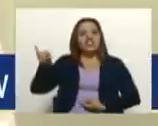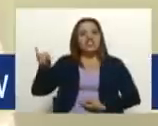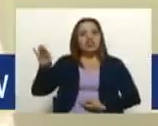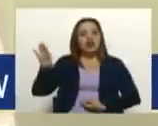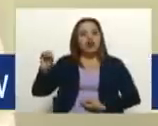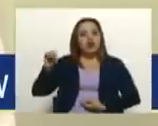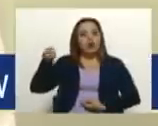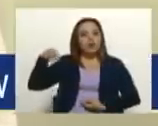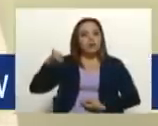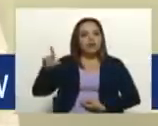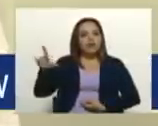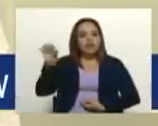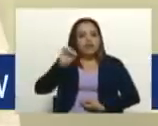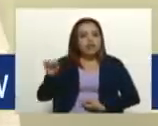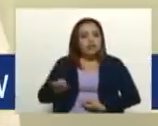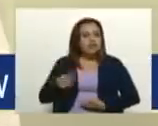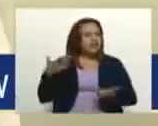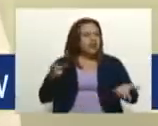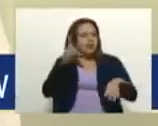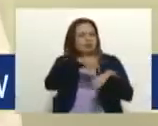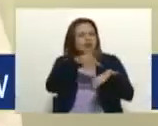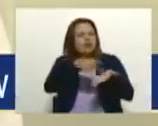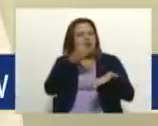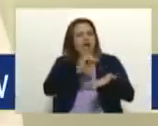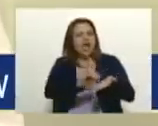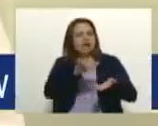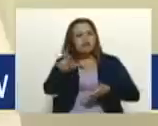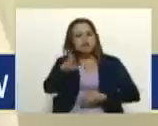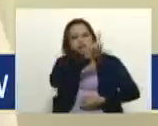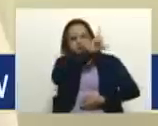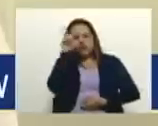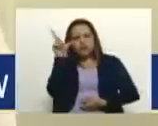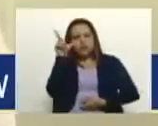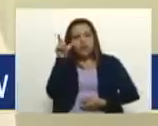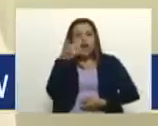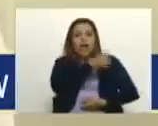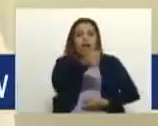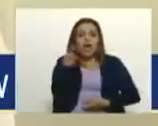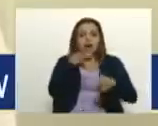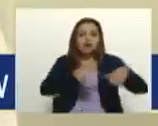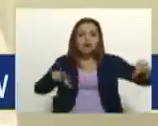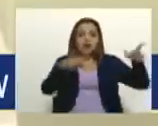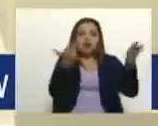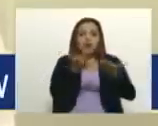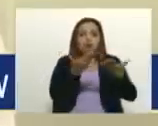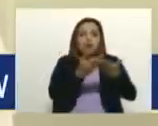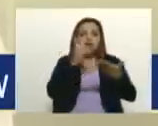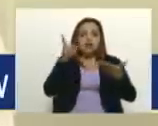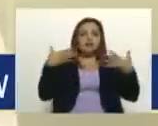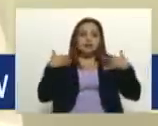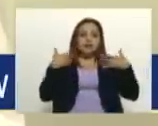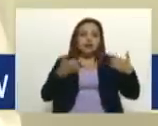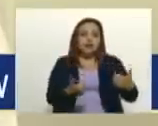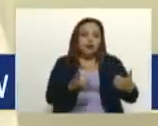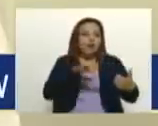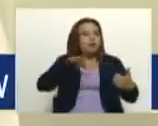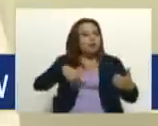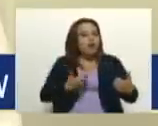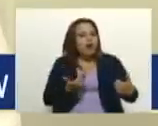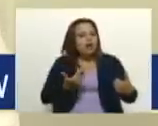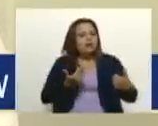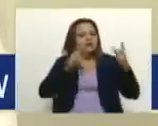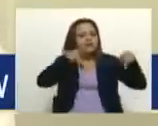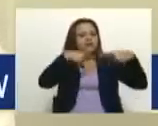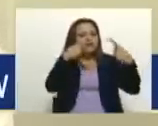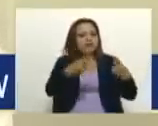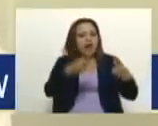rol juega el partido dentro del punto y círculo de cada centro educativo y de salud precisamente para el acondicionamiento de